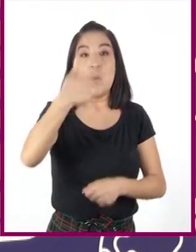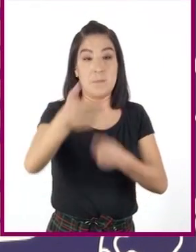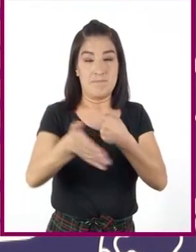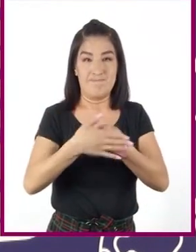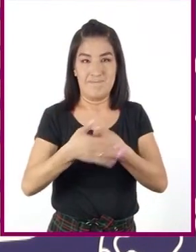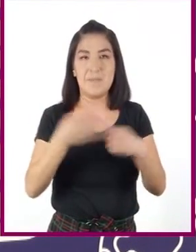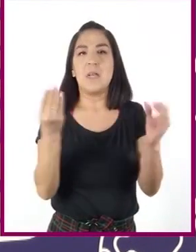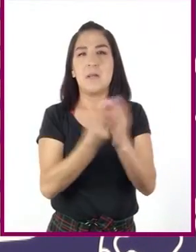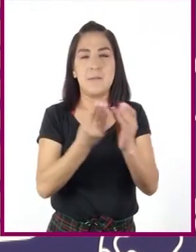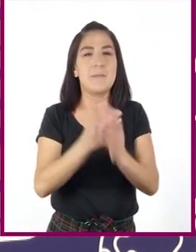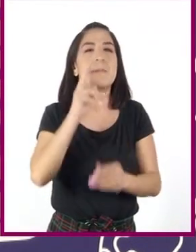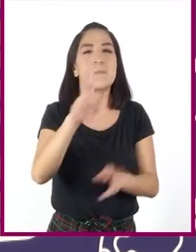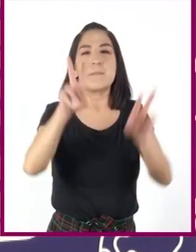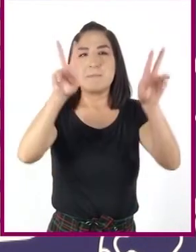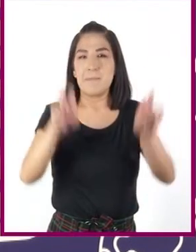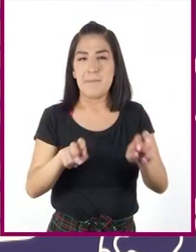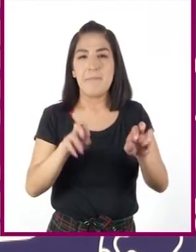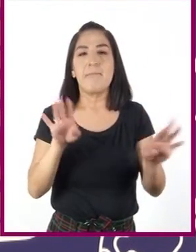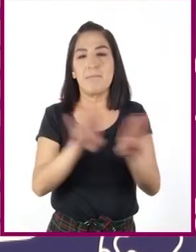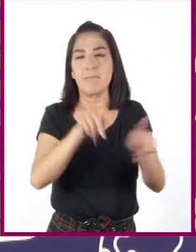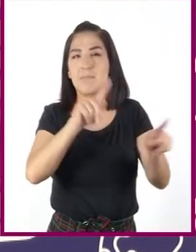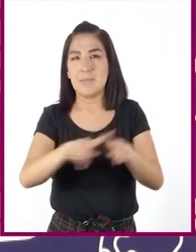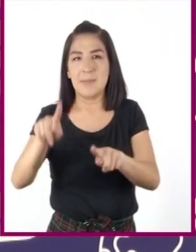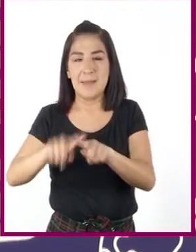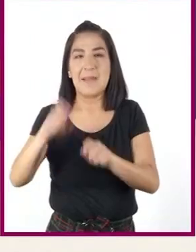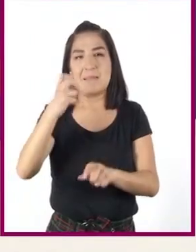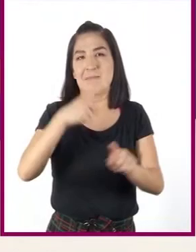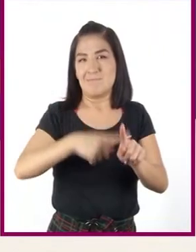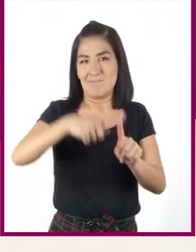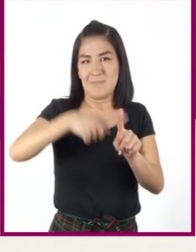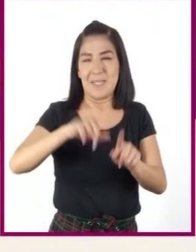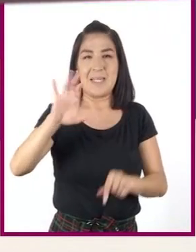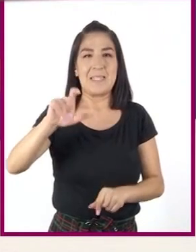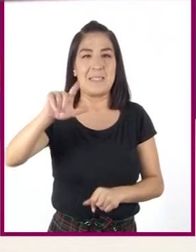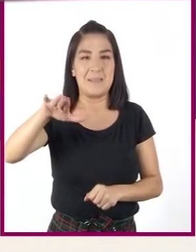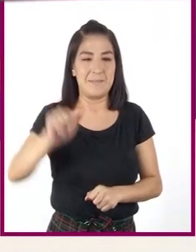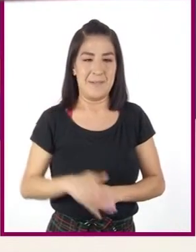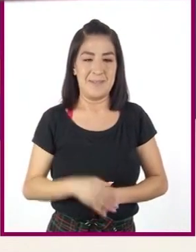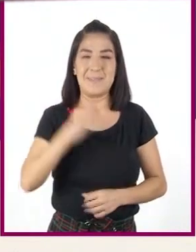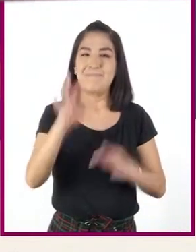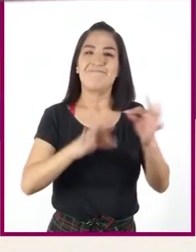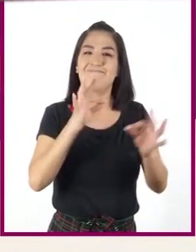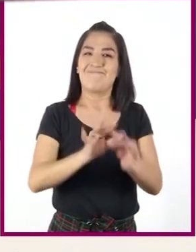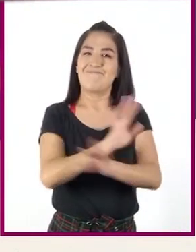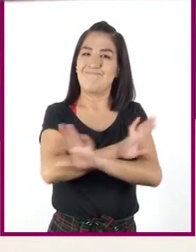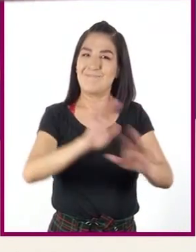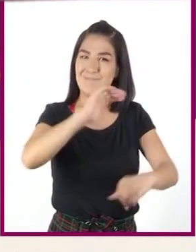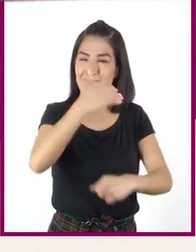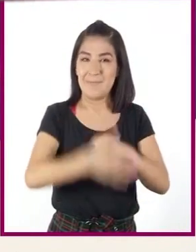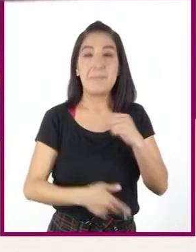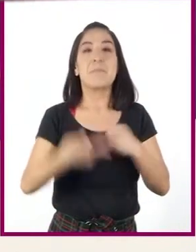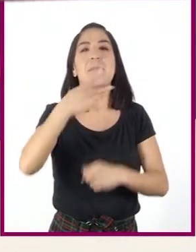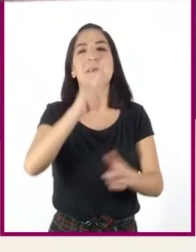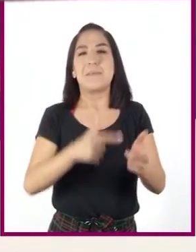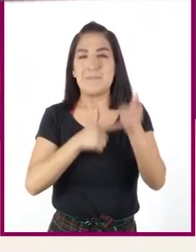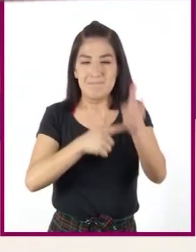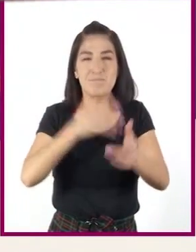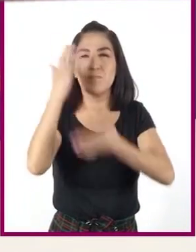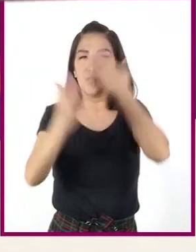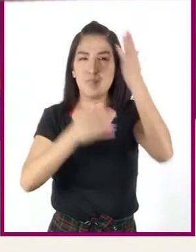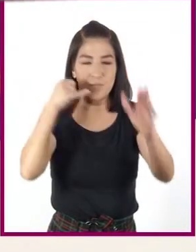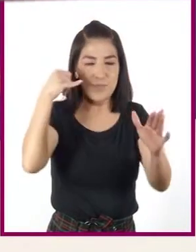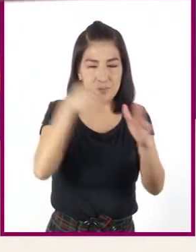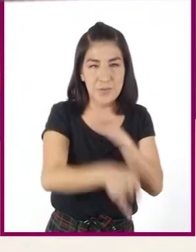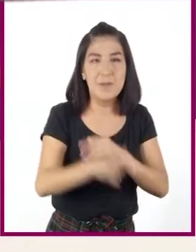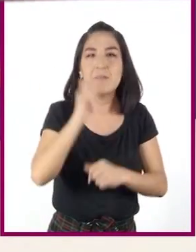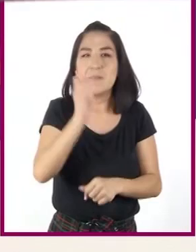los temas de elementos y factores del clima. ¡Listo! Terminamos. Pero aún nos queda mucho por explorar y descubrir,